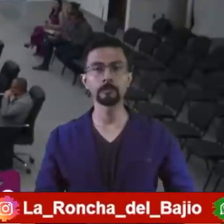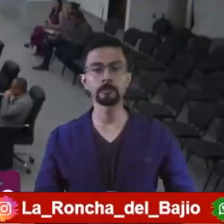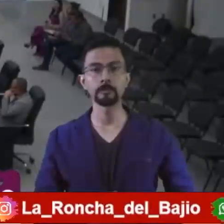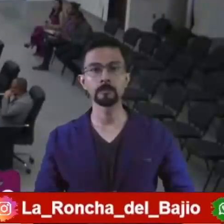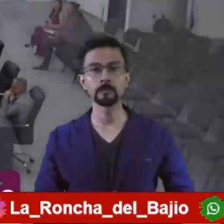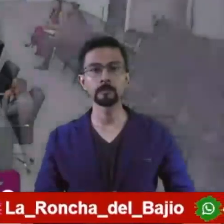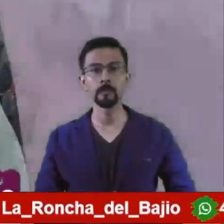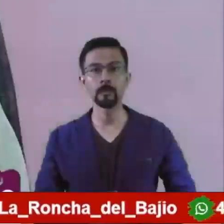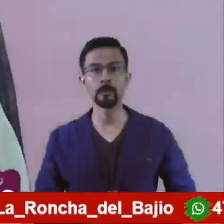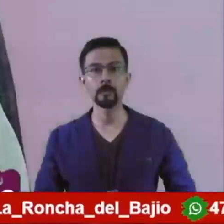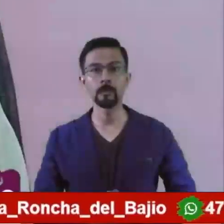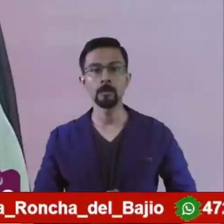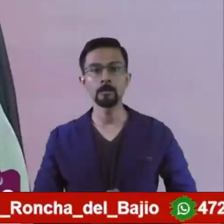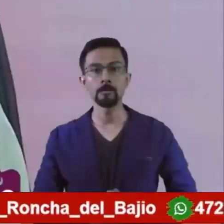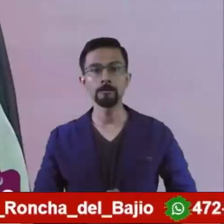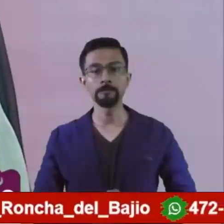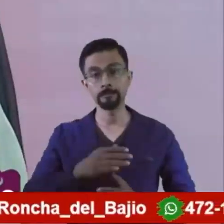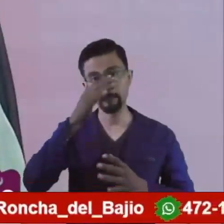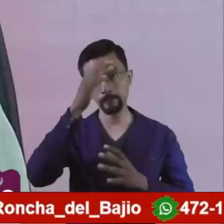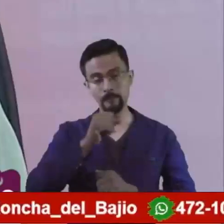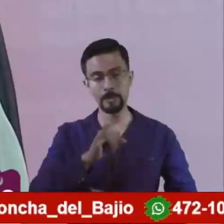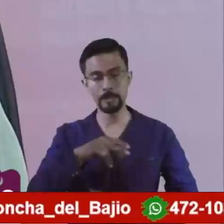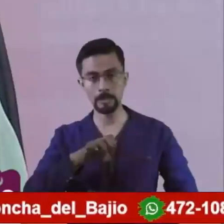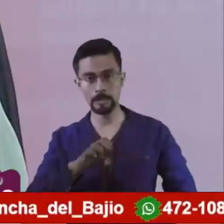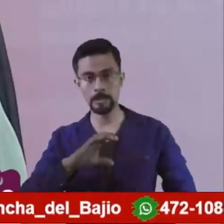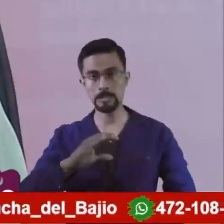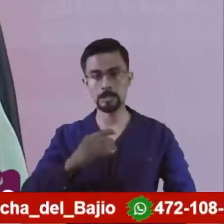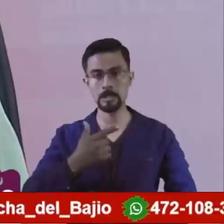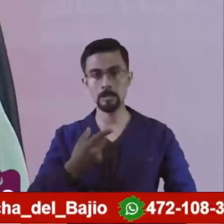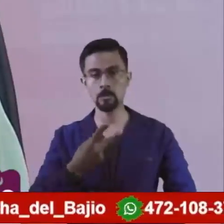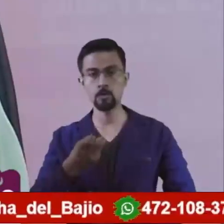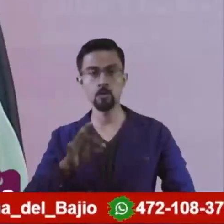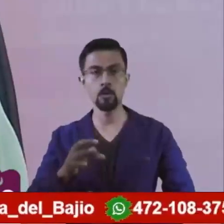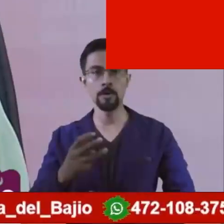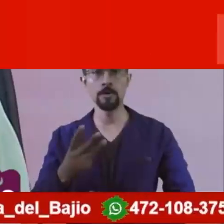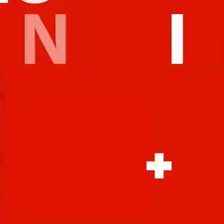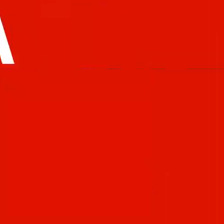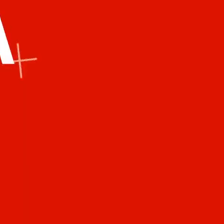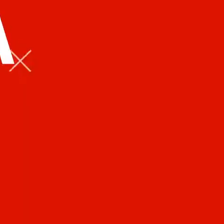rectores y fundamentales que todo árbitro electoral debe poseer.